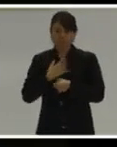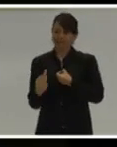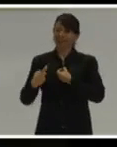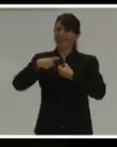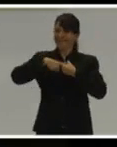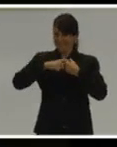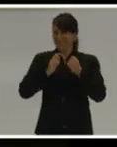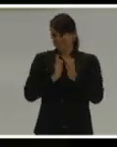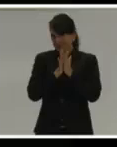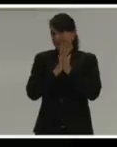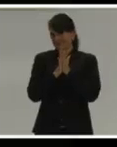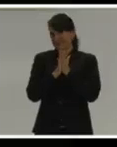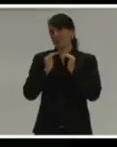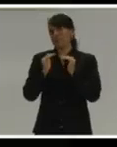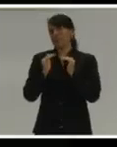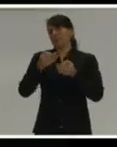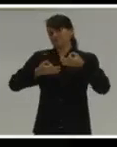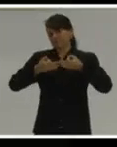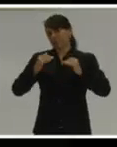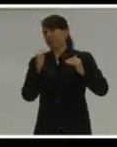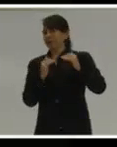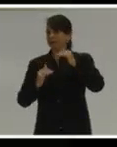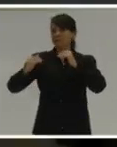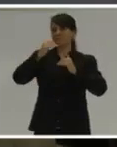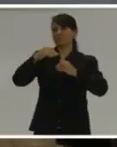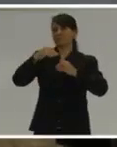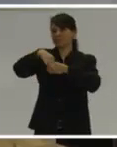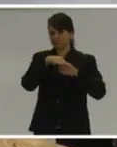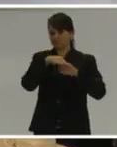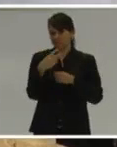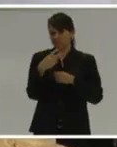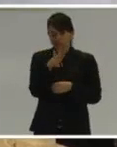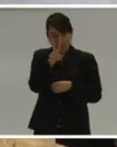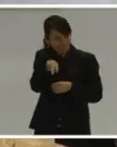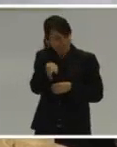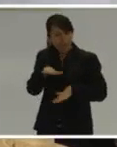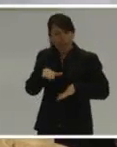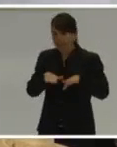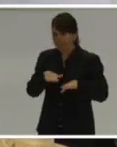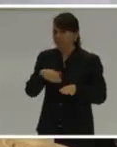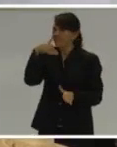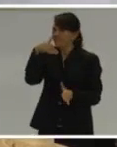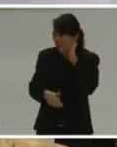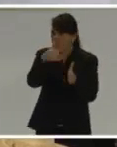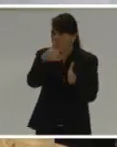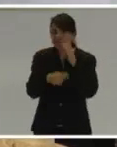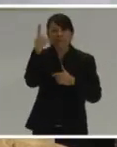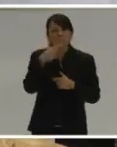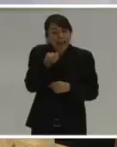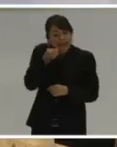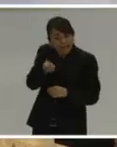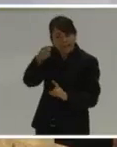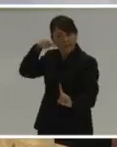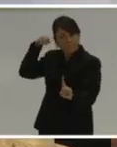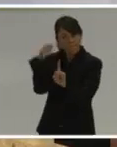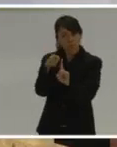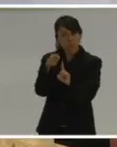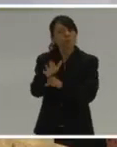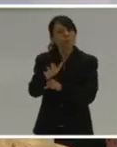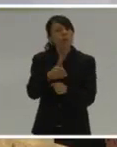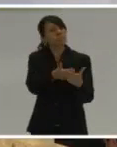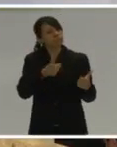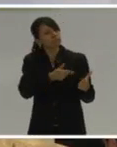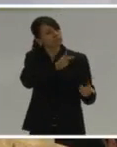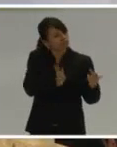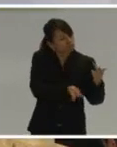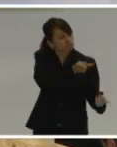tenemos dificultades realmente en entender el tema de la consulta y el consentimiento previo, libre e